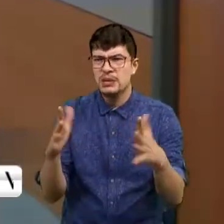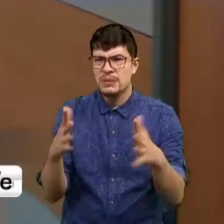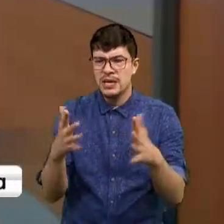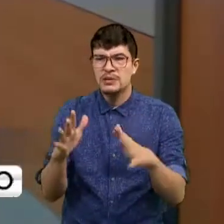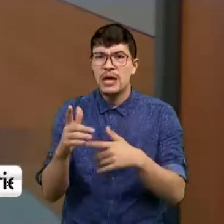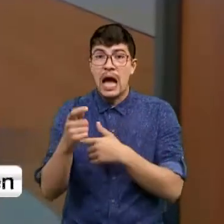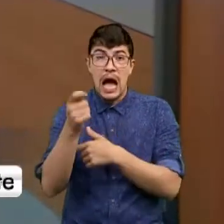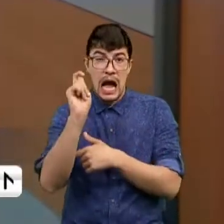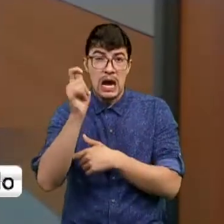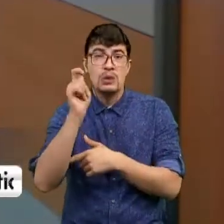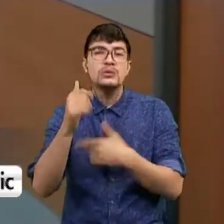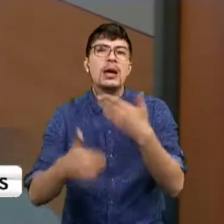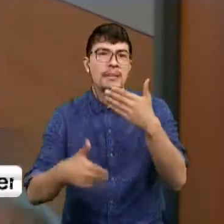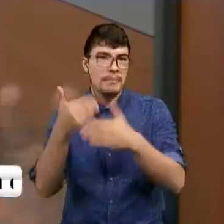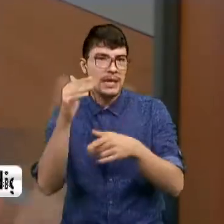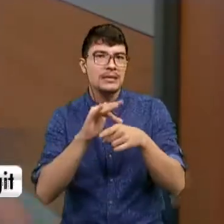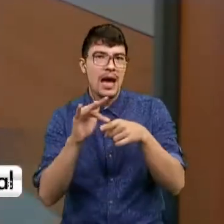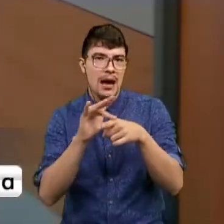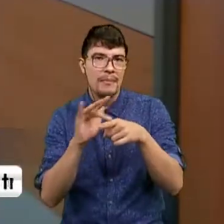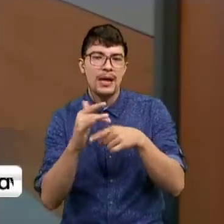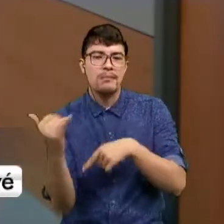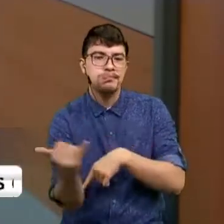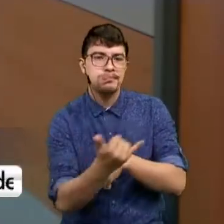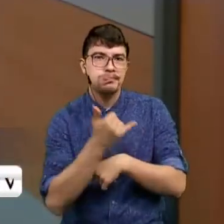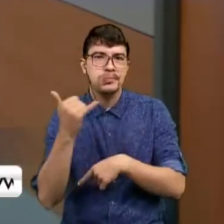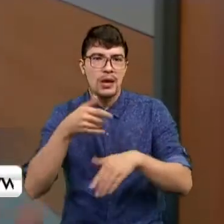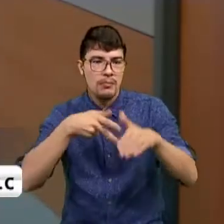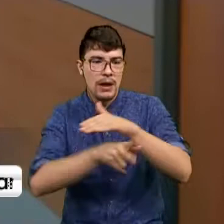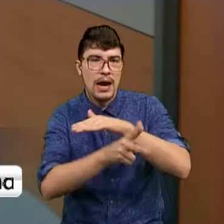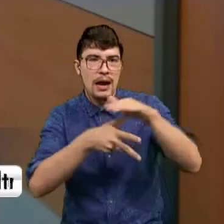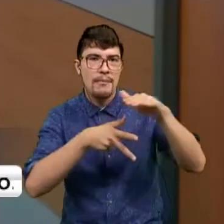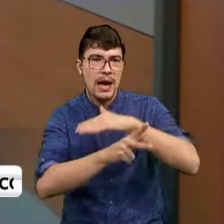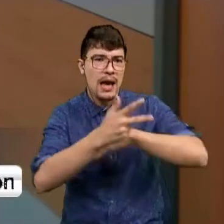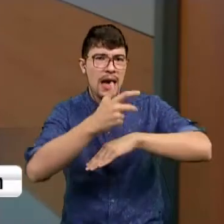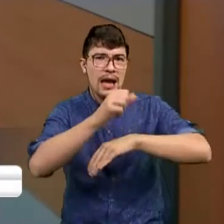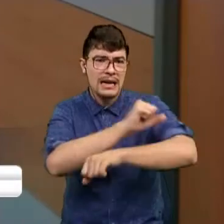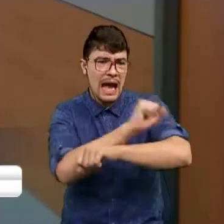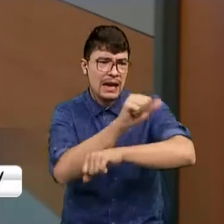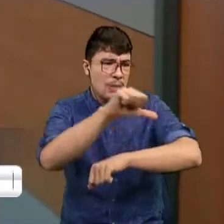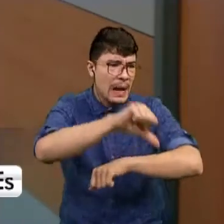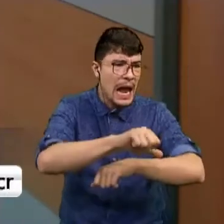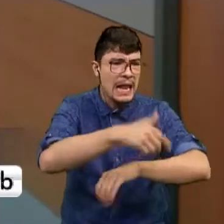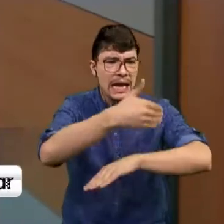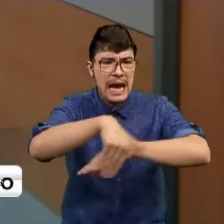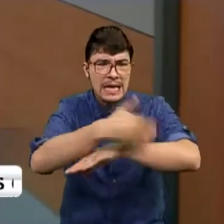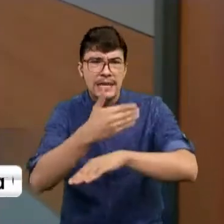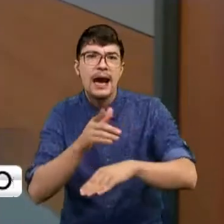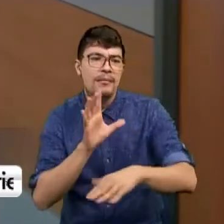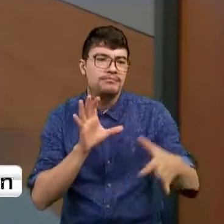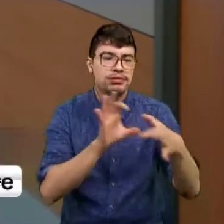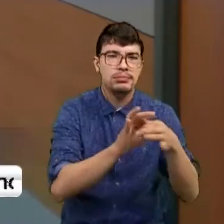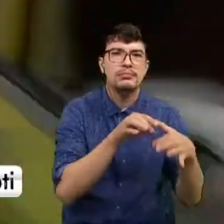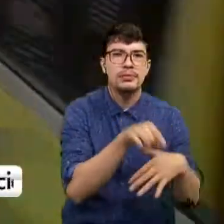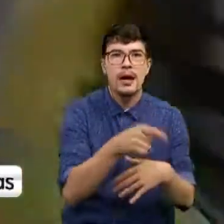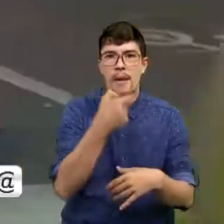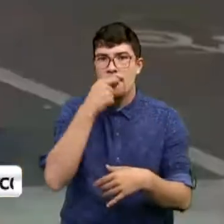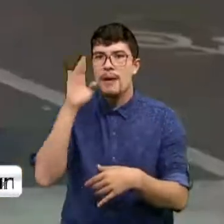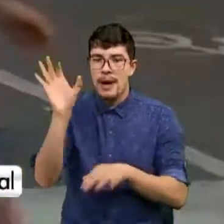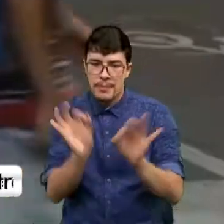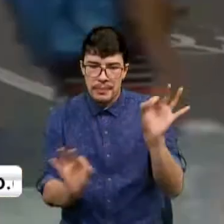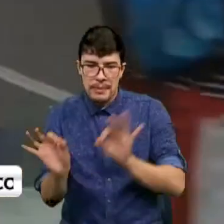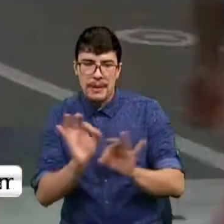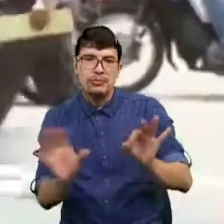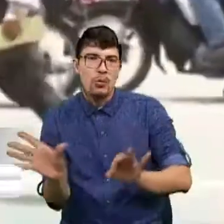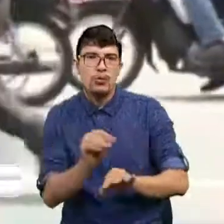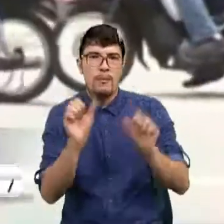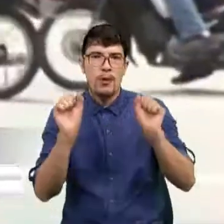agosto ya empiece la implementación la dirección de tránsito está preparando digamos toda la estructura operativa para que esto sea posible de esta manera ni